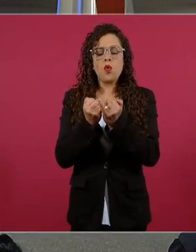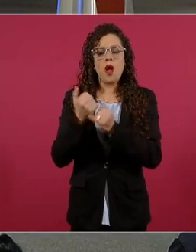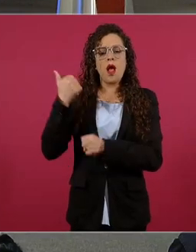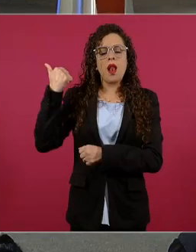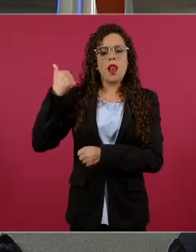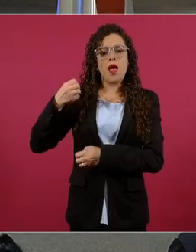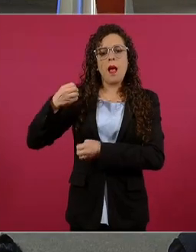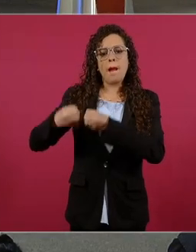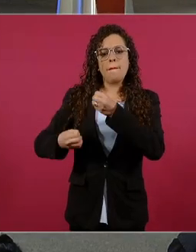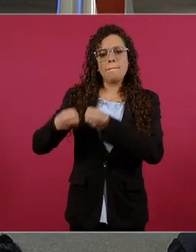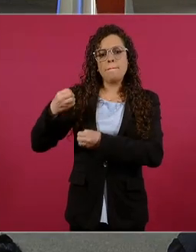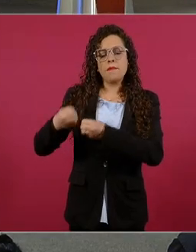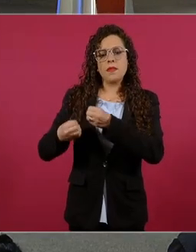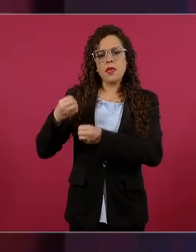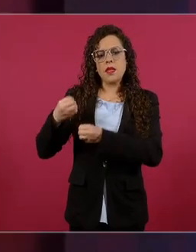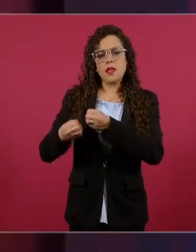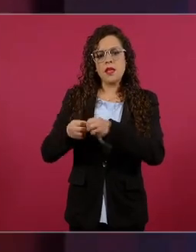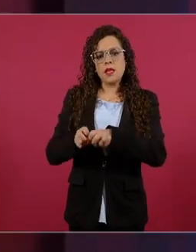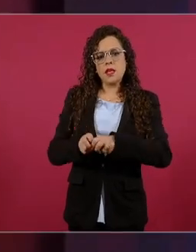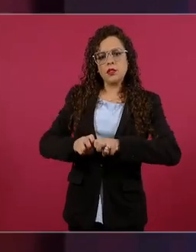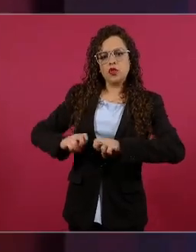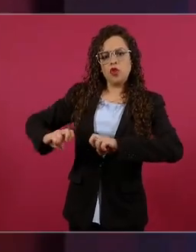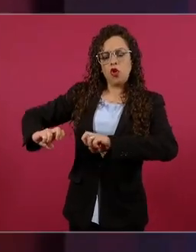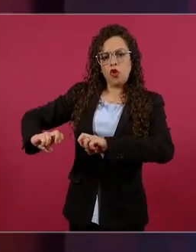que de repente llega un expediente, ¿no?